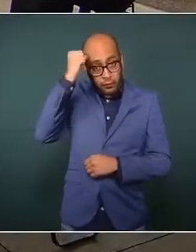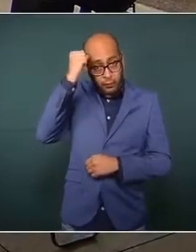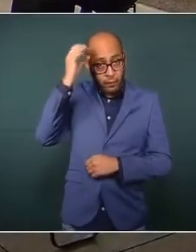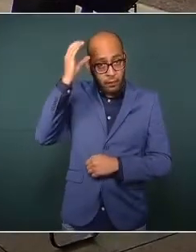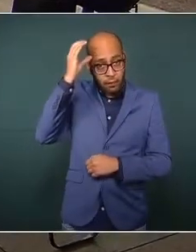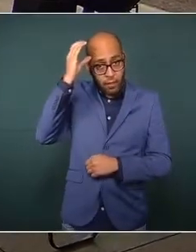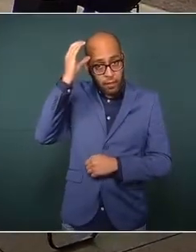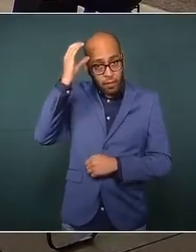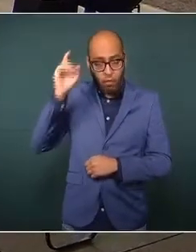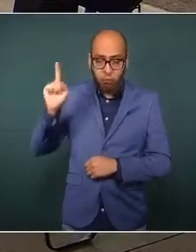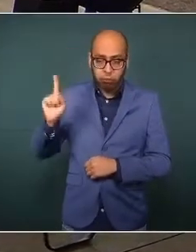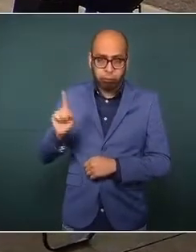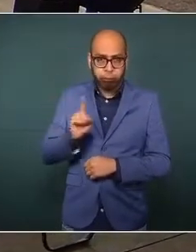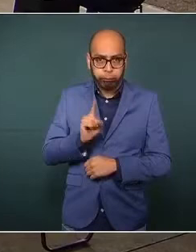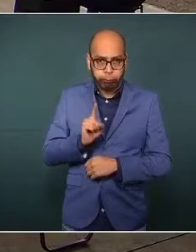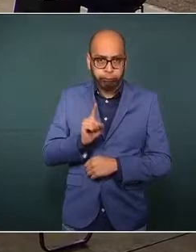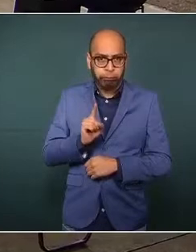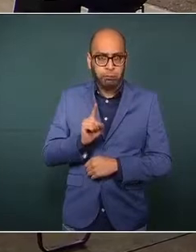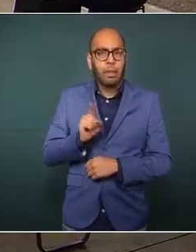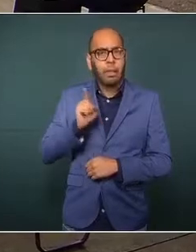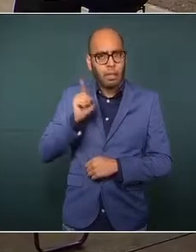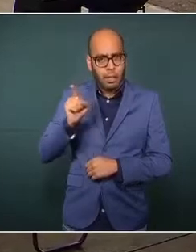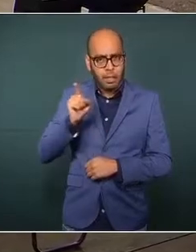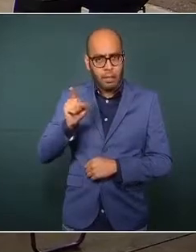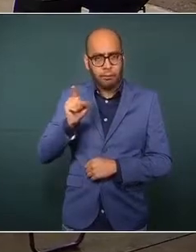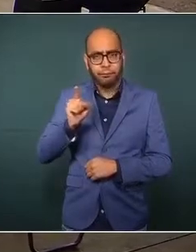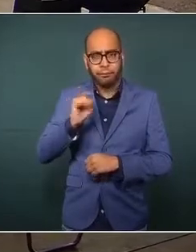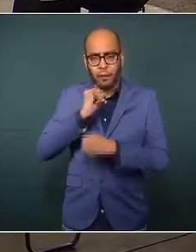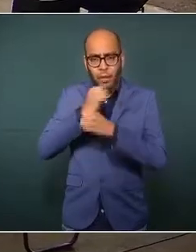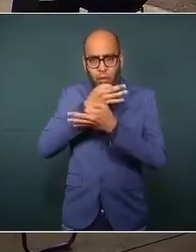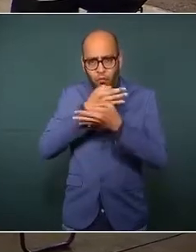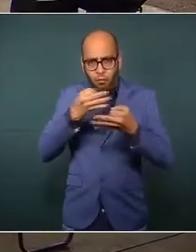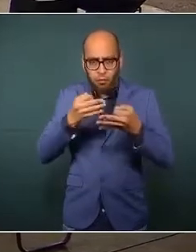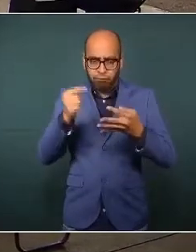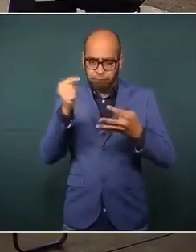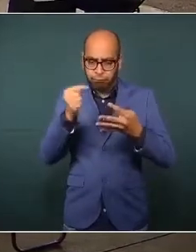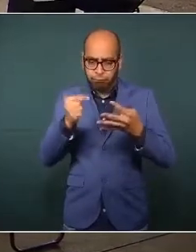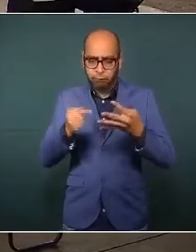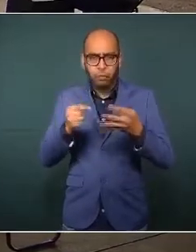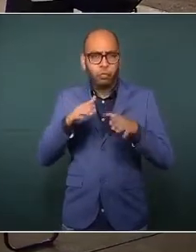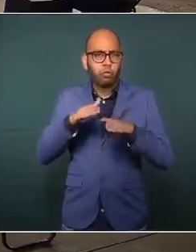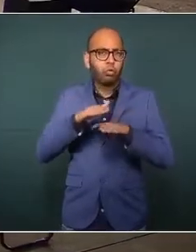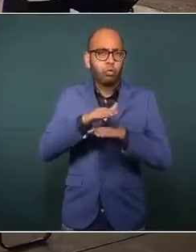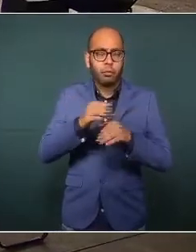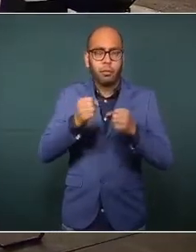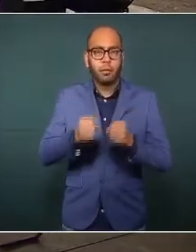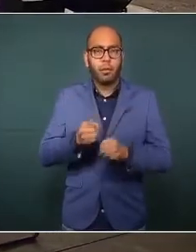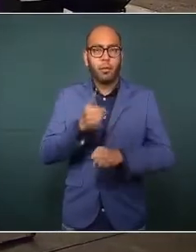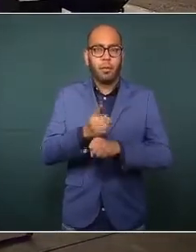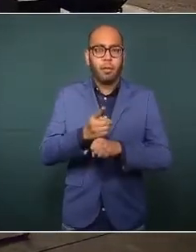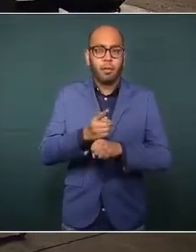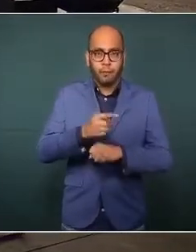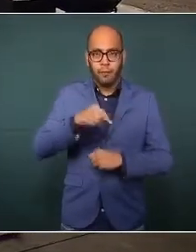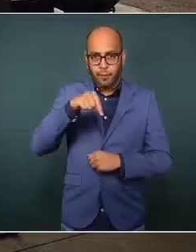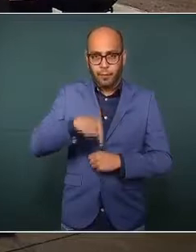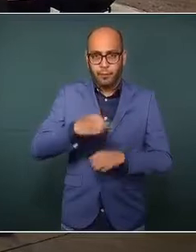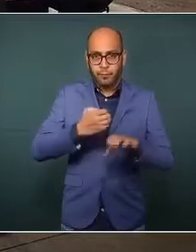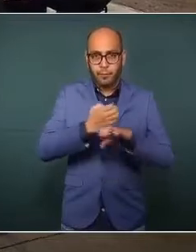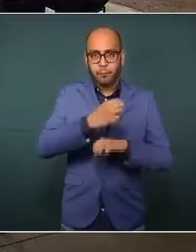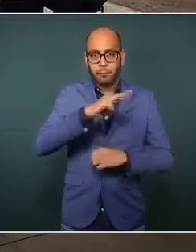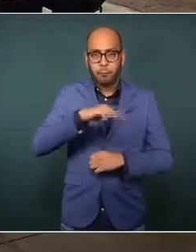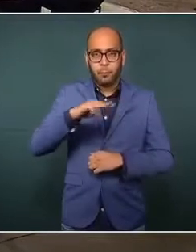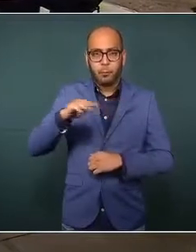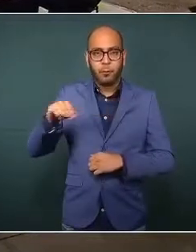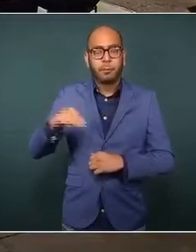Aureoles. Él va a informar sobre la situación de seguridad en Michoacán